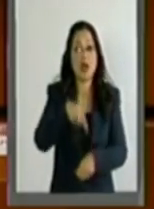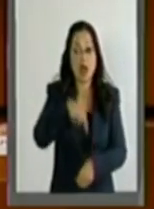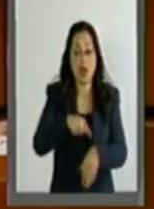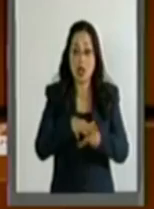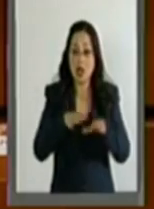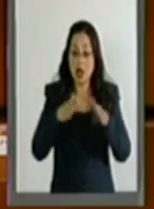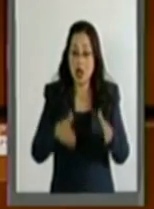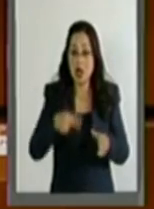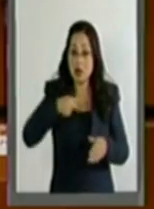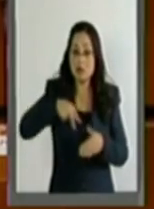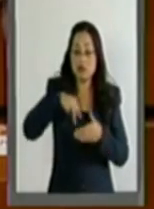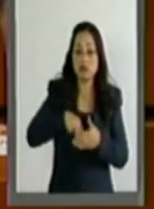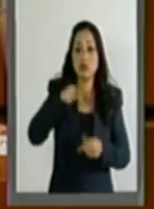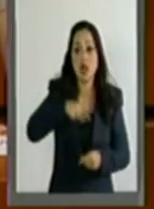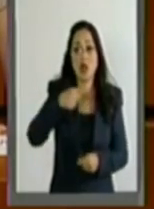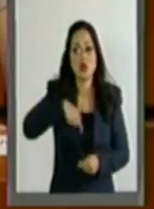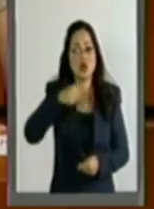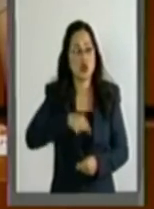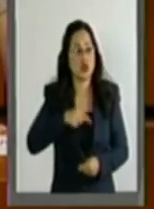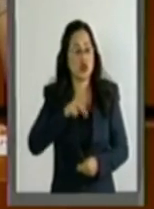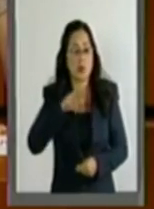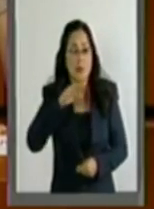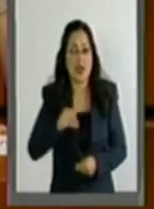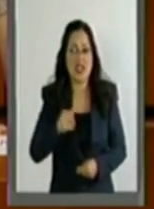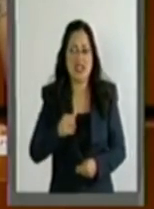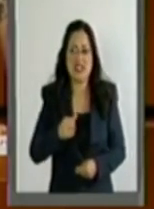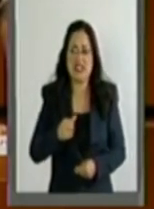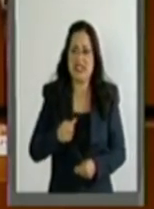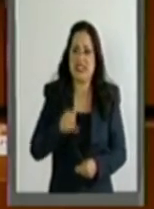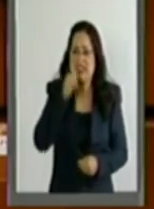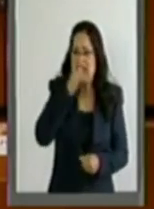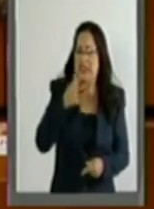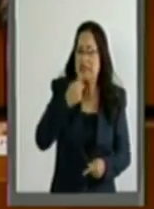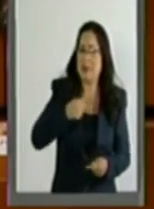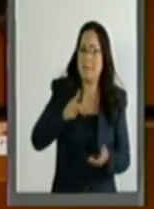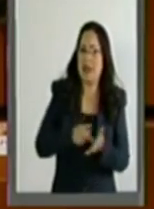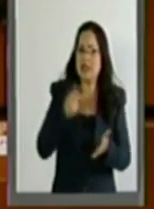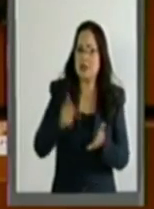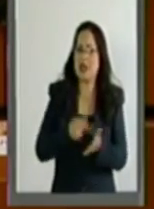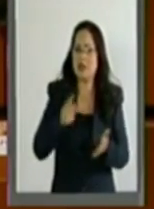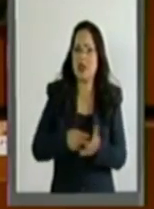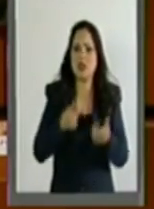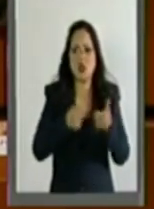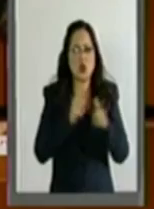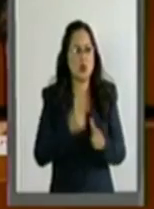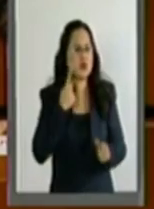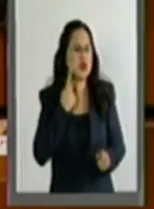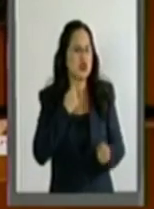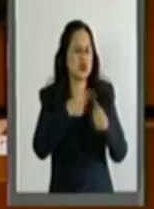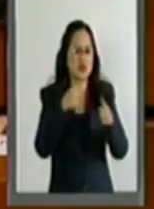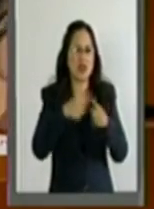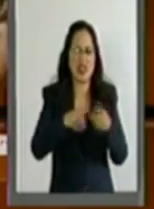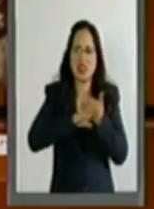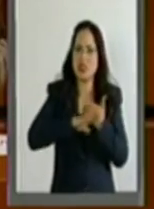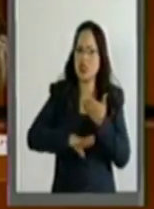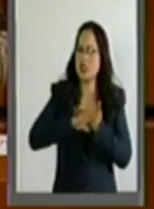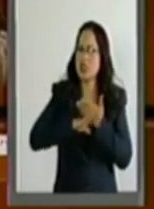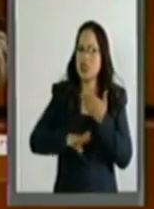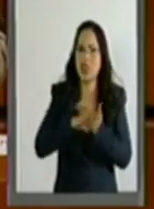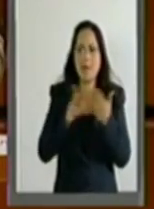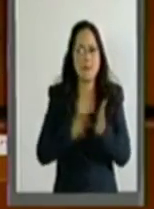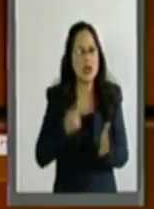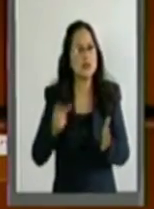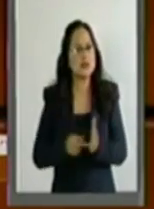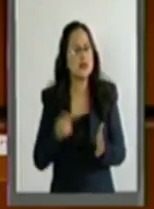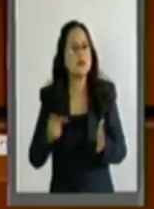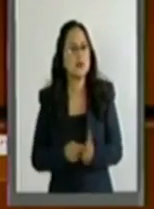los priistas hemos sido insultados una y otra vez por las diferentes fuerzas políticas que están integradas en este Senado